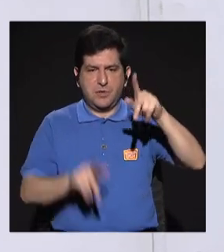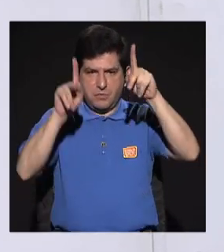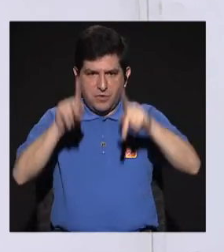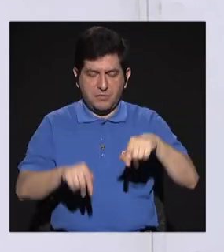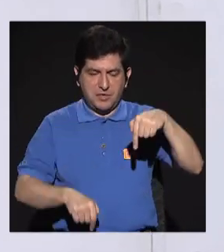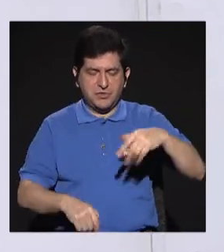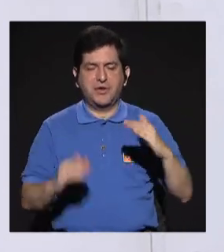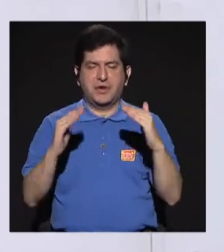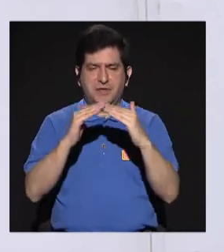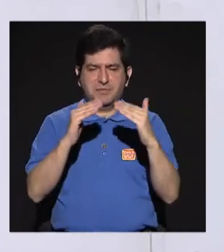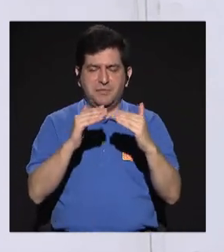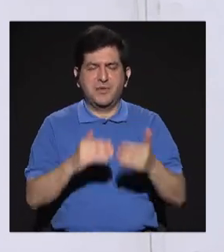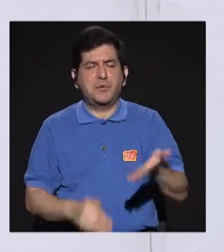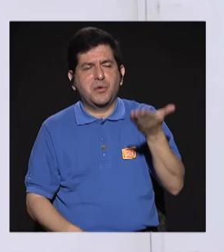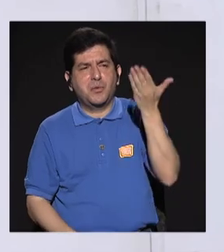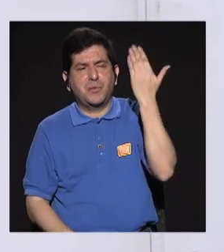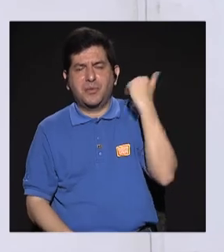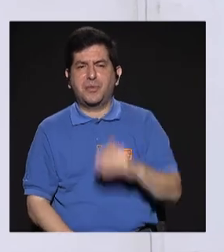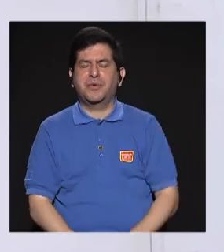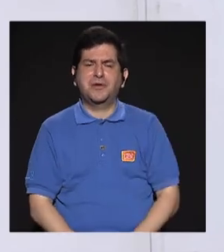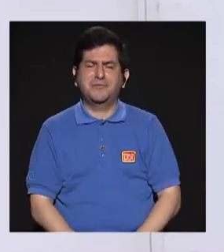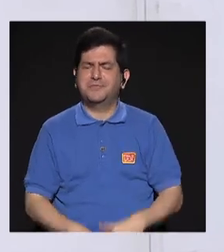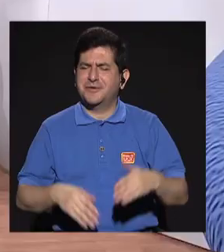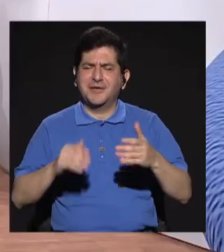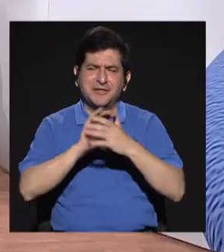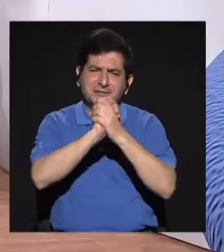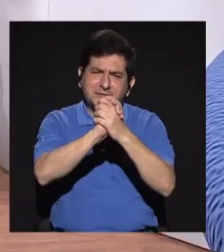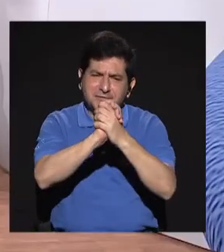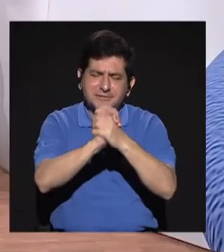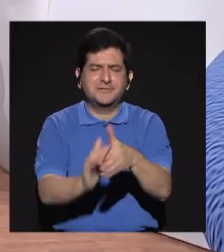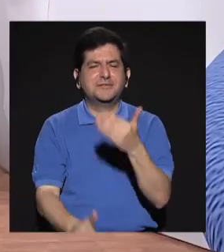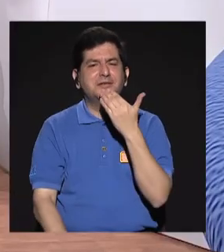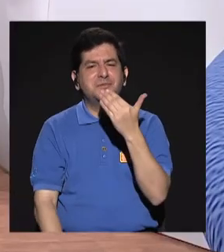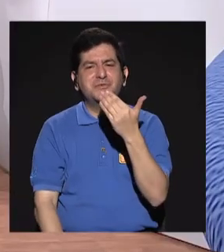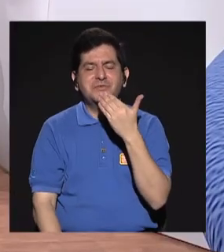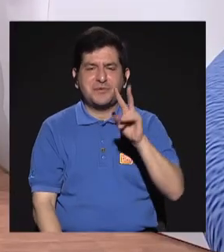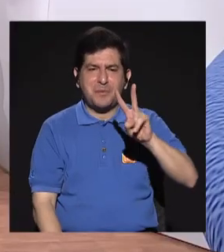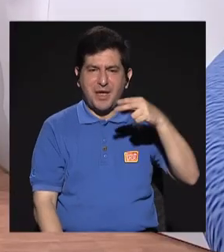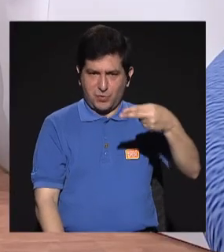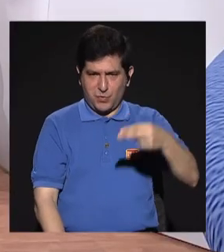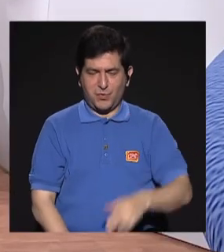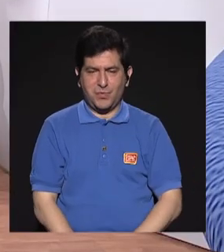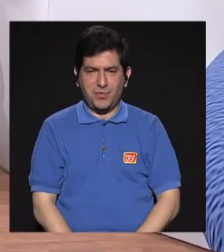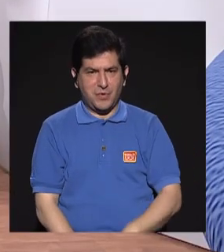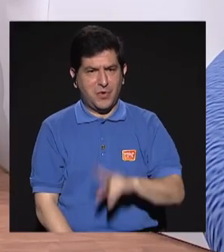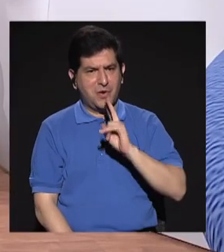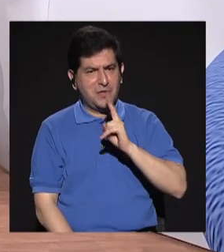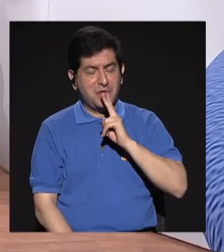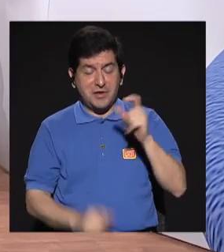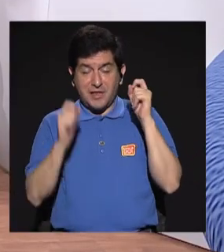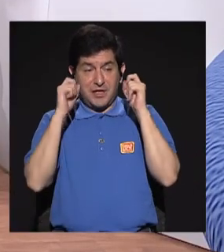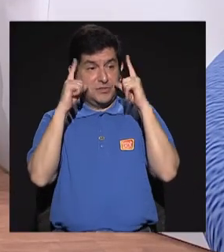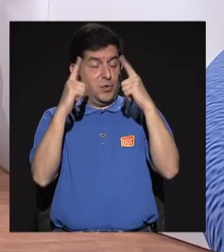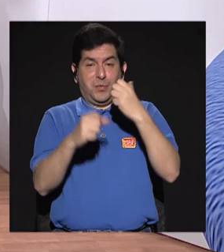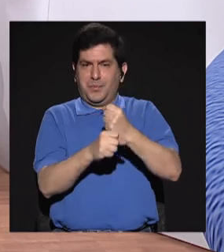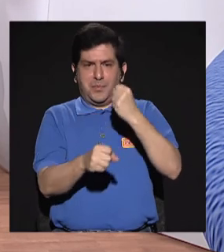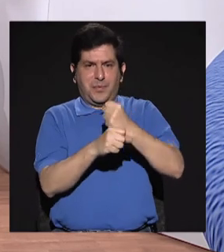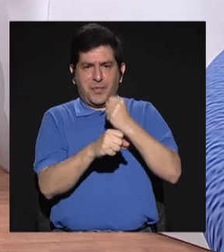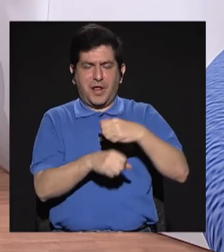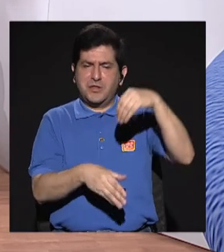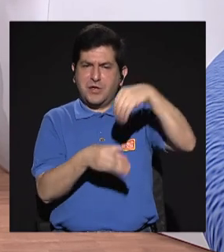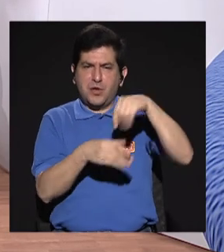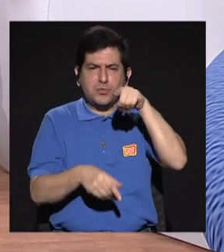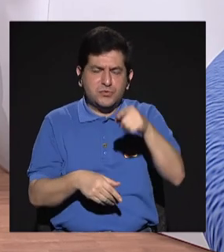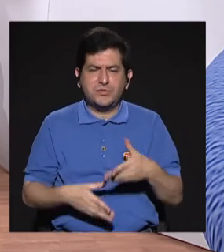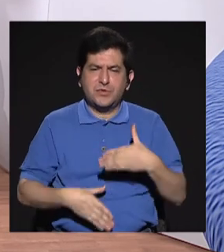país en determinado momento muchísimas felicidades y muchísimas gracias muchas gracias sorprendente el